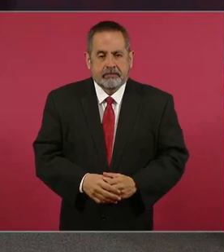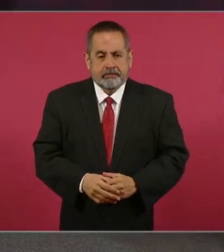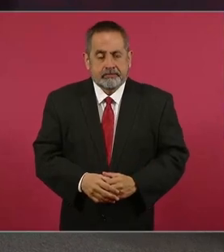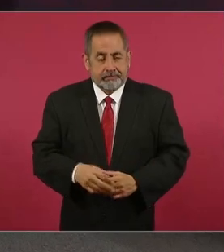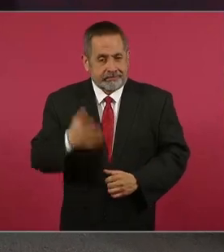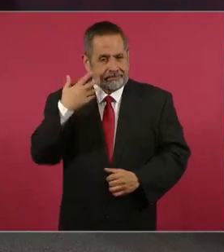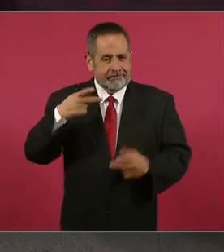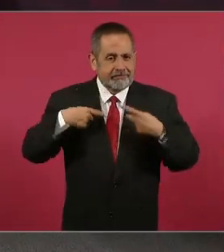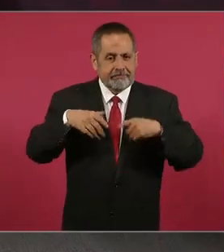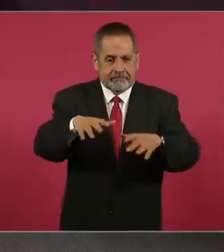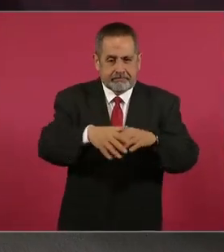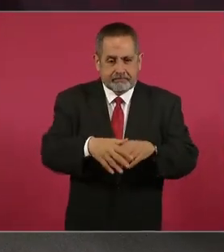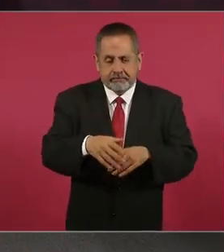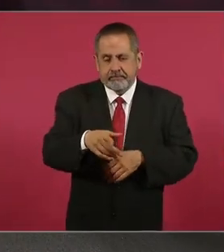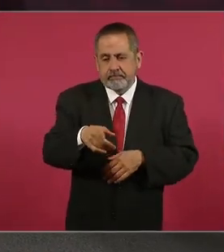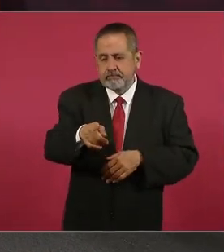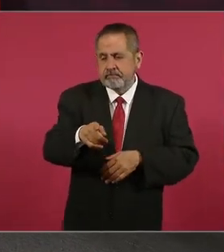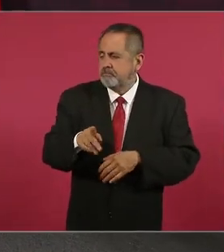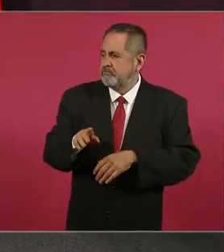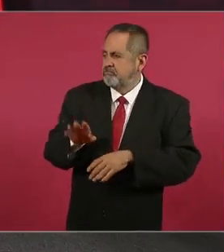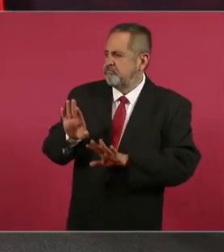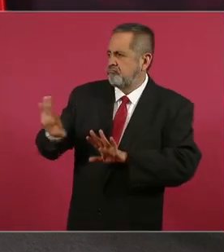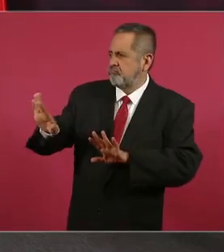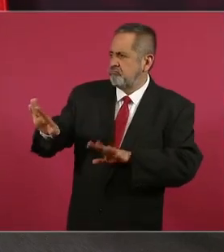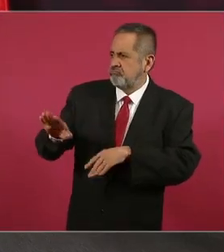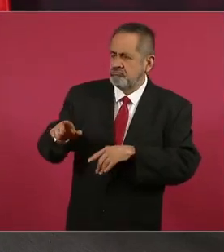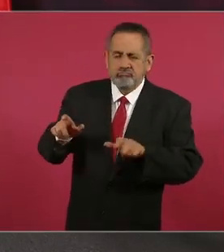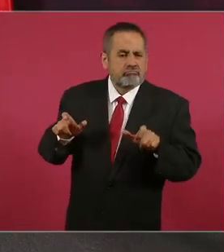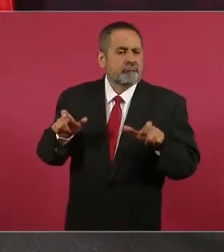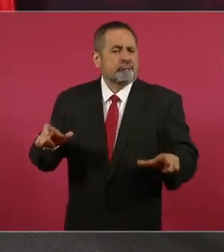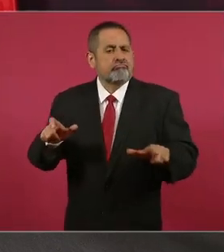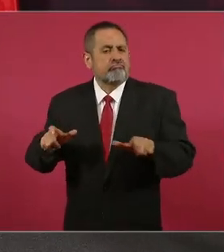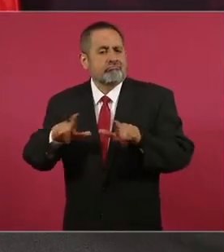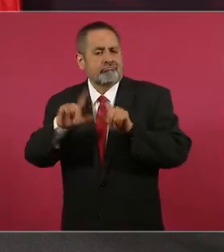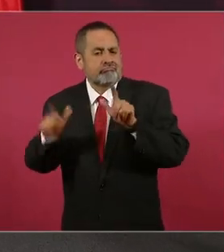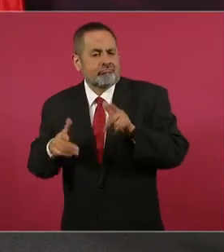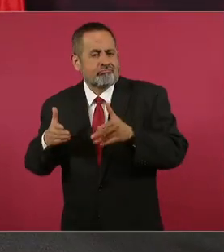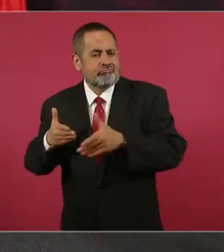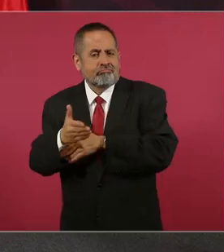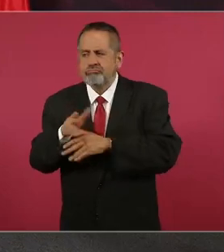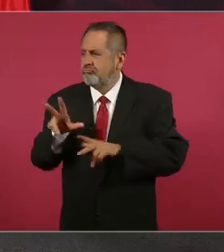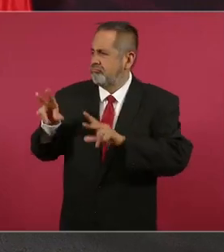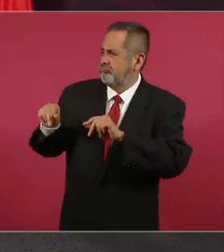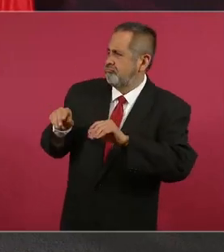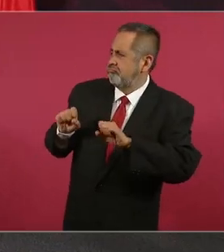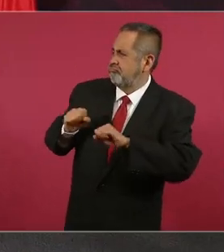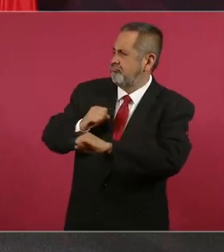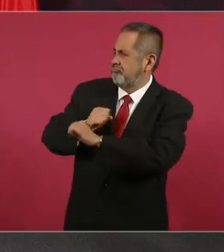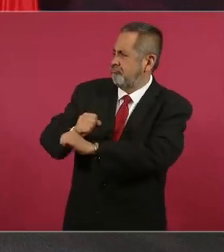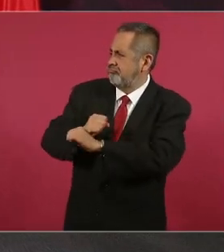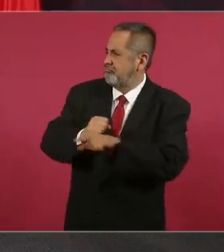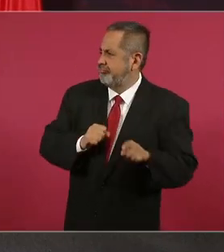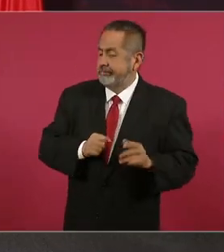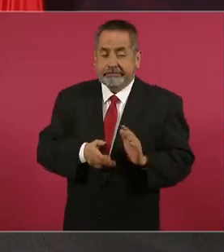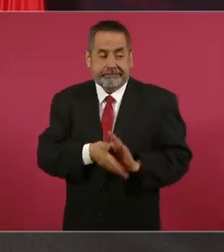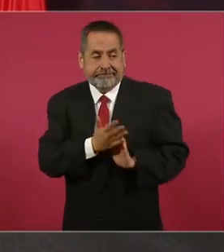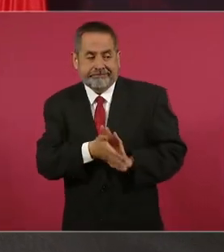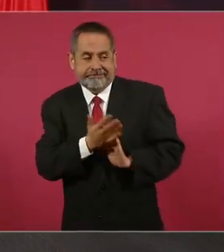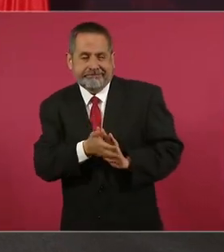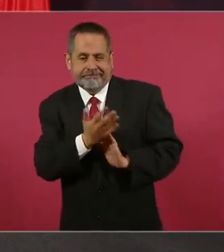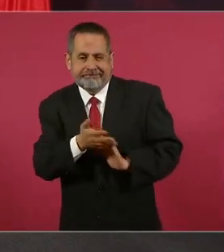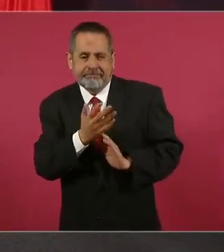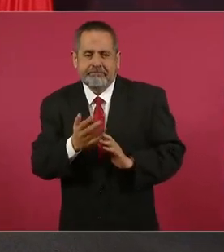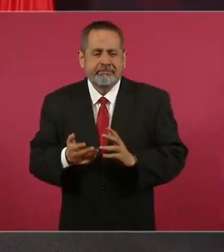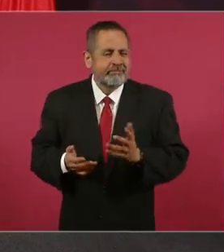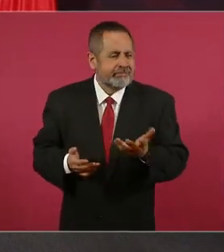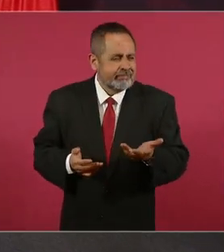impedían que actuara la Guardia Nacional. Todo eso poco a poco ha ido